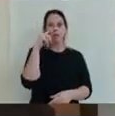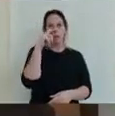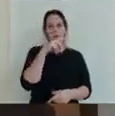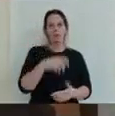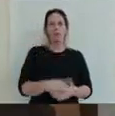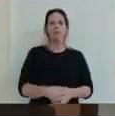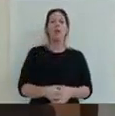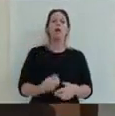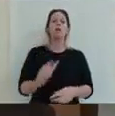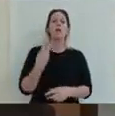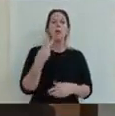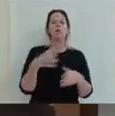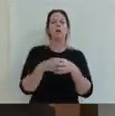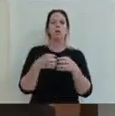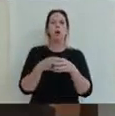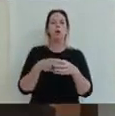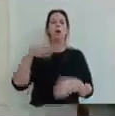especial.